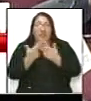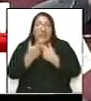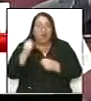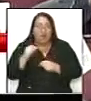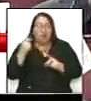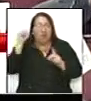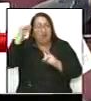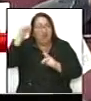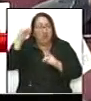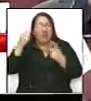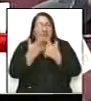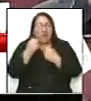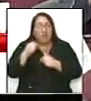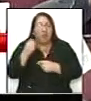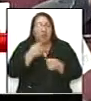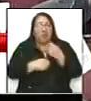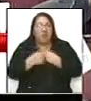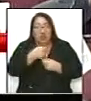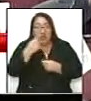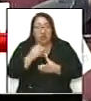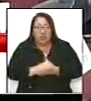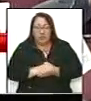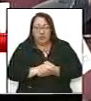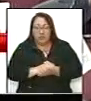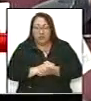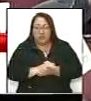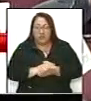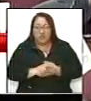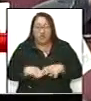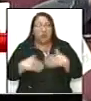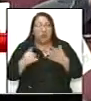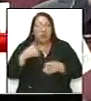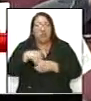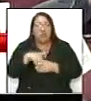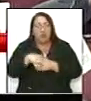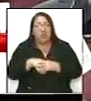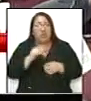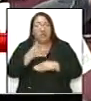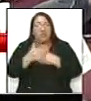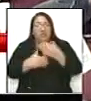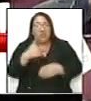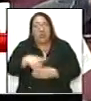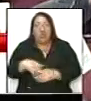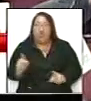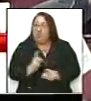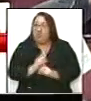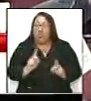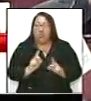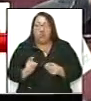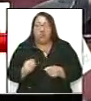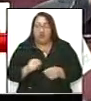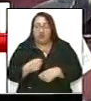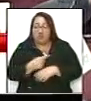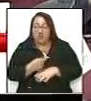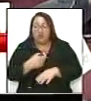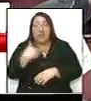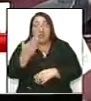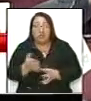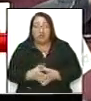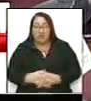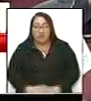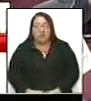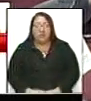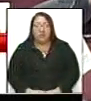por apología al terrorismo, por tráfico ilícito de drogas, no pudieran ser candidatos en el proceso electoral que venía inmediatamente después de